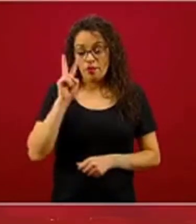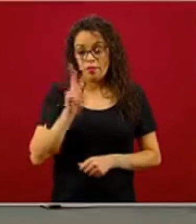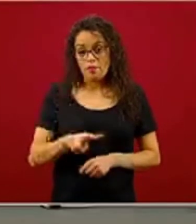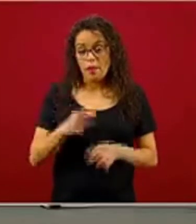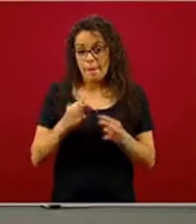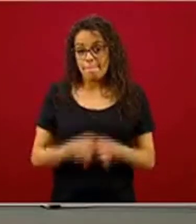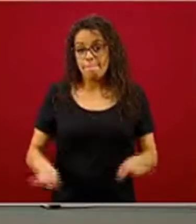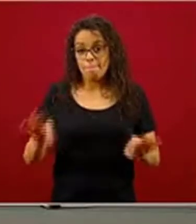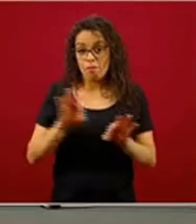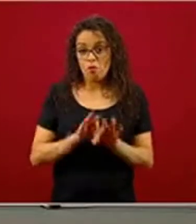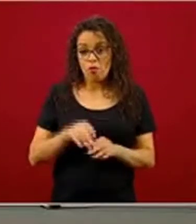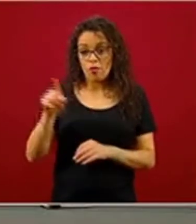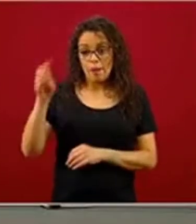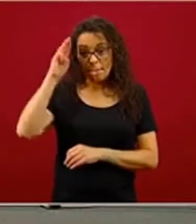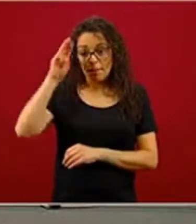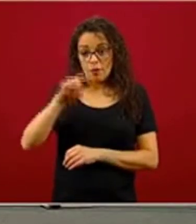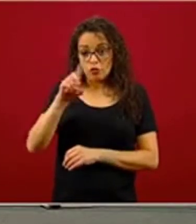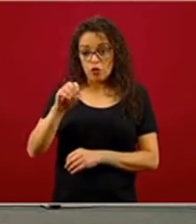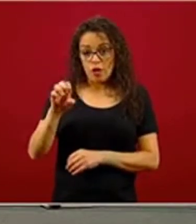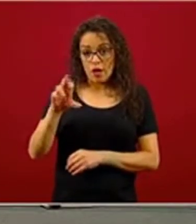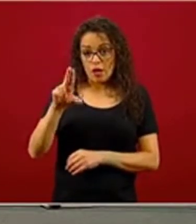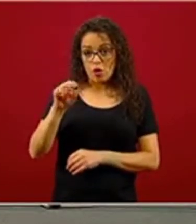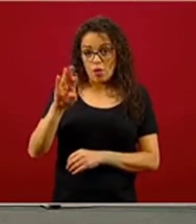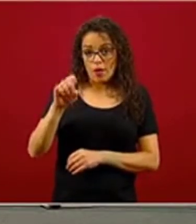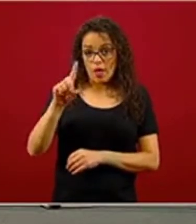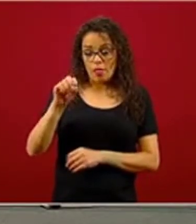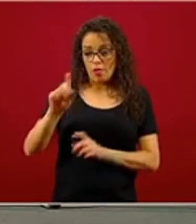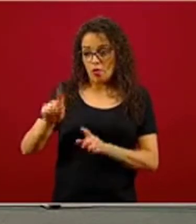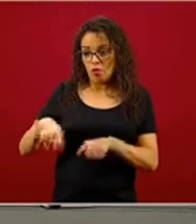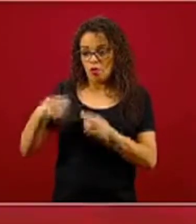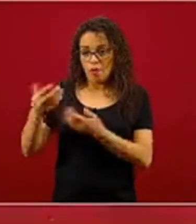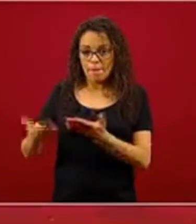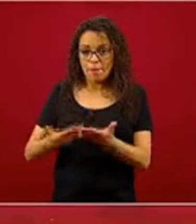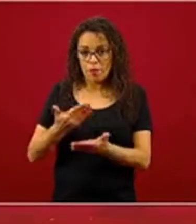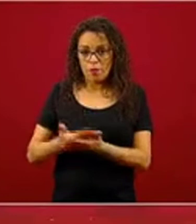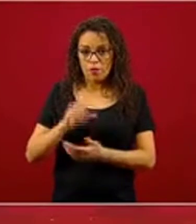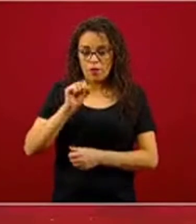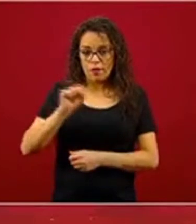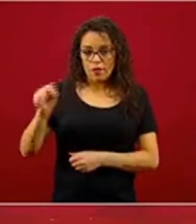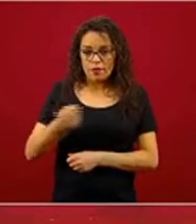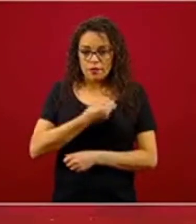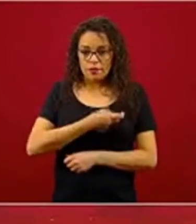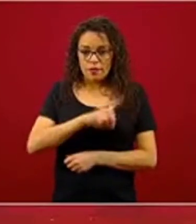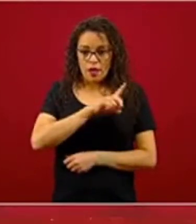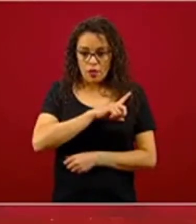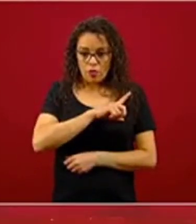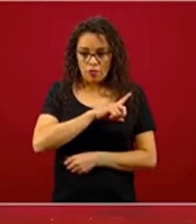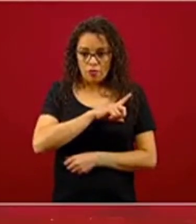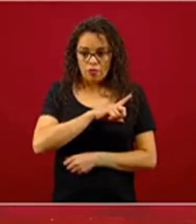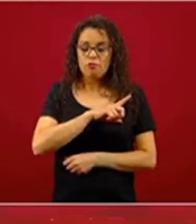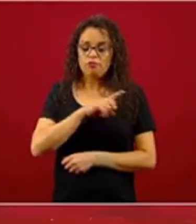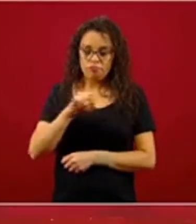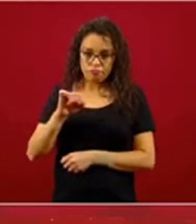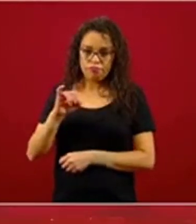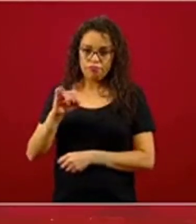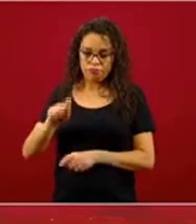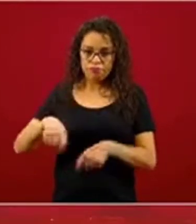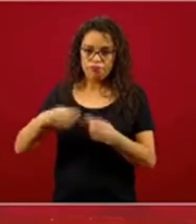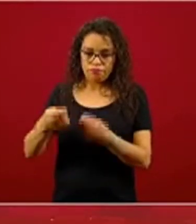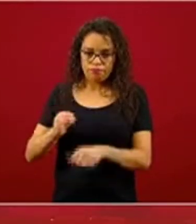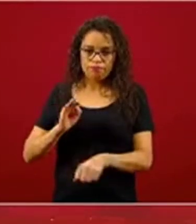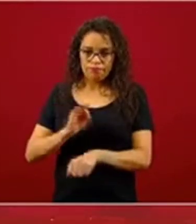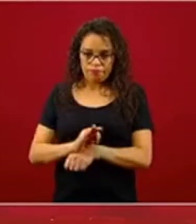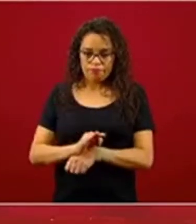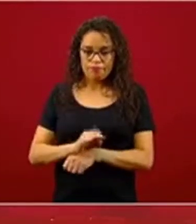Zoé Robledo sea quien fue designado por a propuesta del secretario de Salud, por supuesto con el respaldo del presidente y con el consenso de